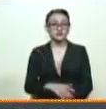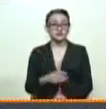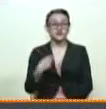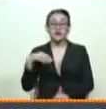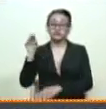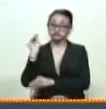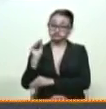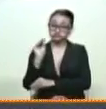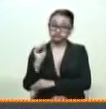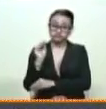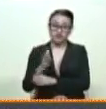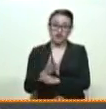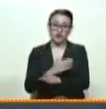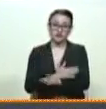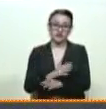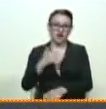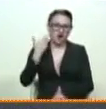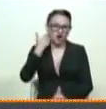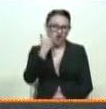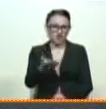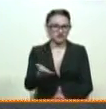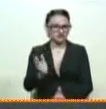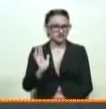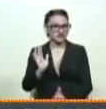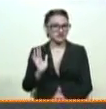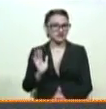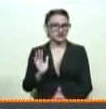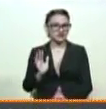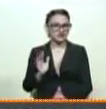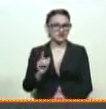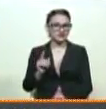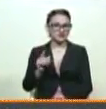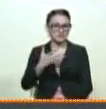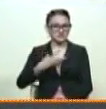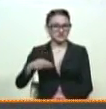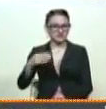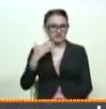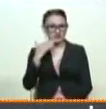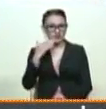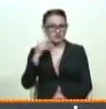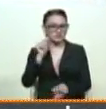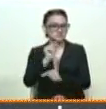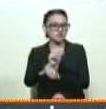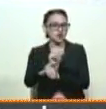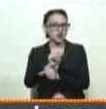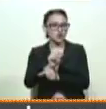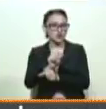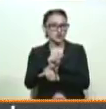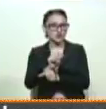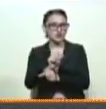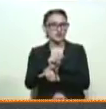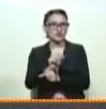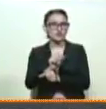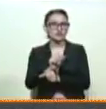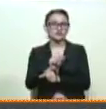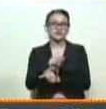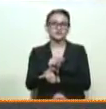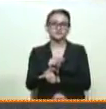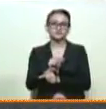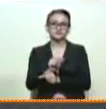advertencia grosera que ha emitido el presidente Donald Trump de los Estados Unidos de